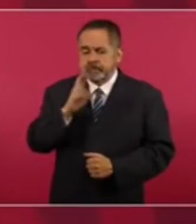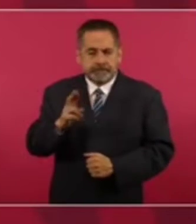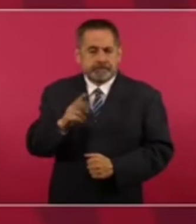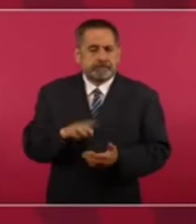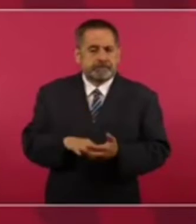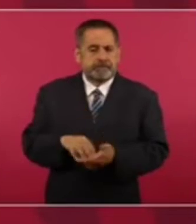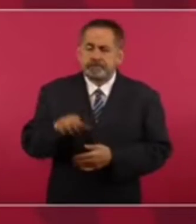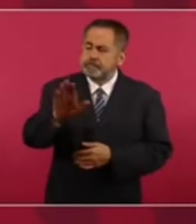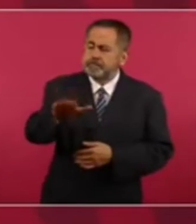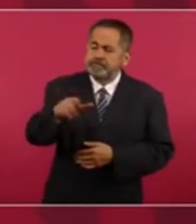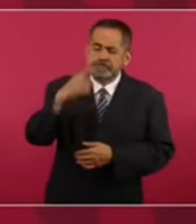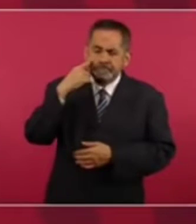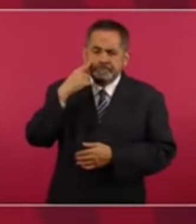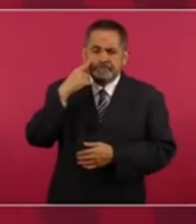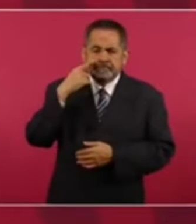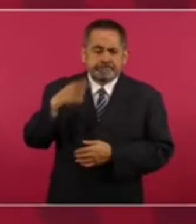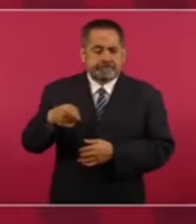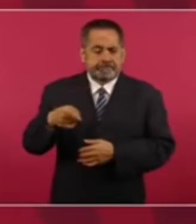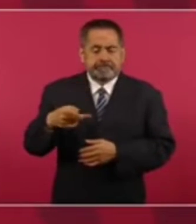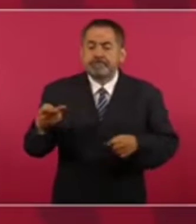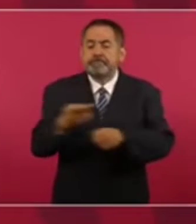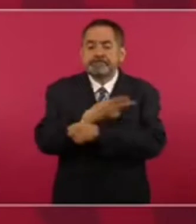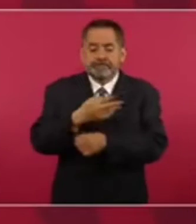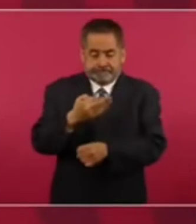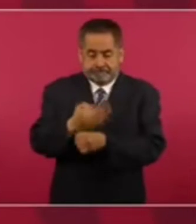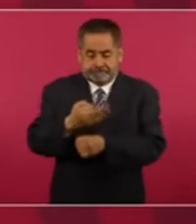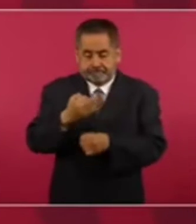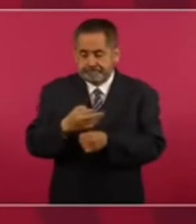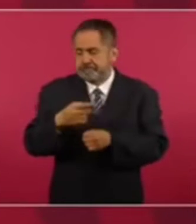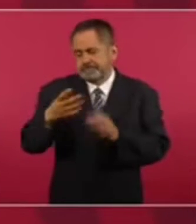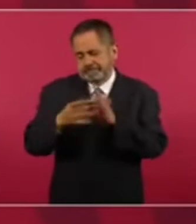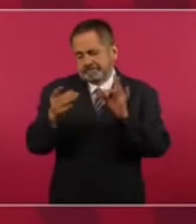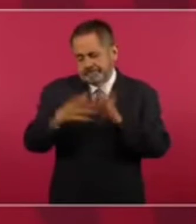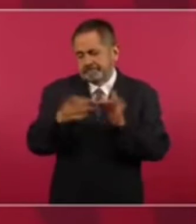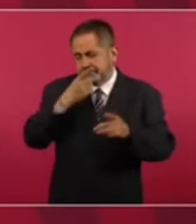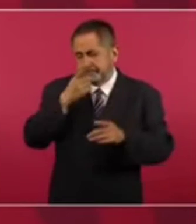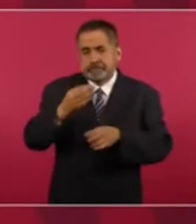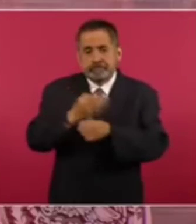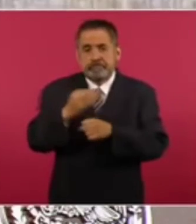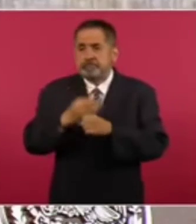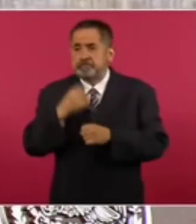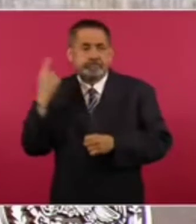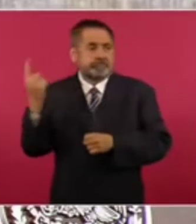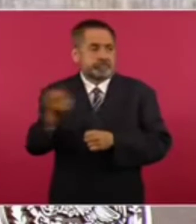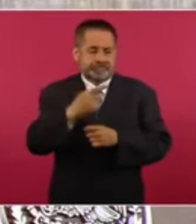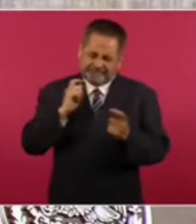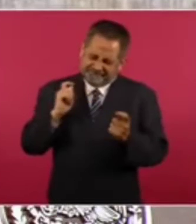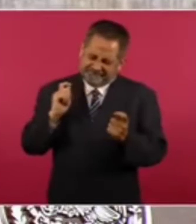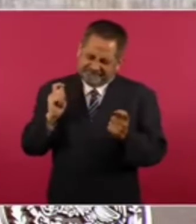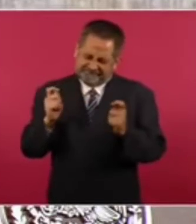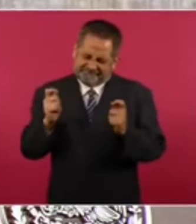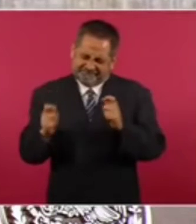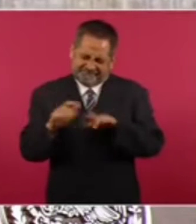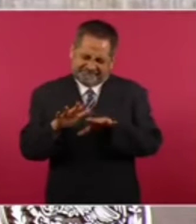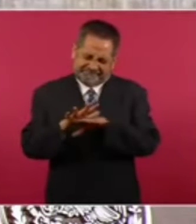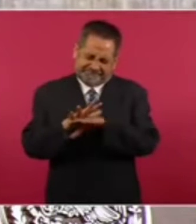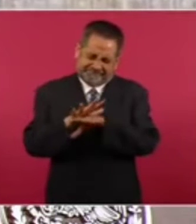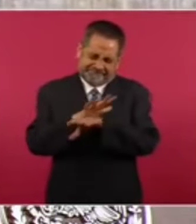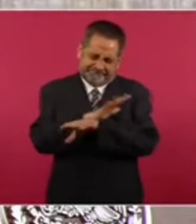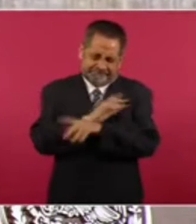aquí, es que estamos en un proceso de cambio, de